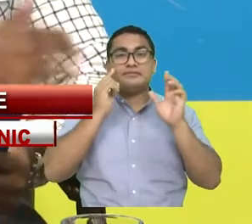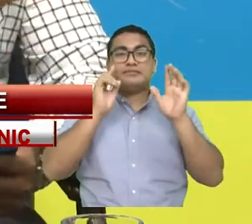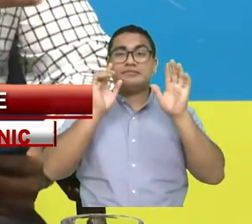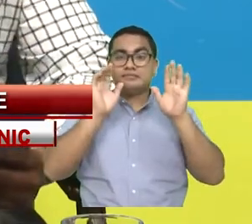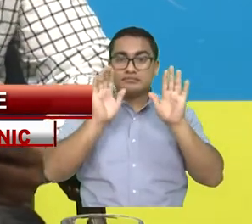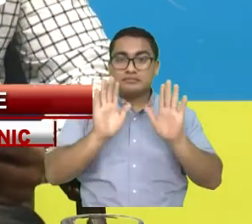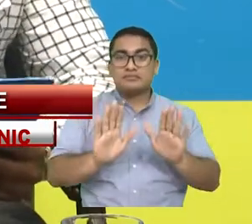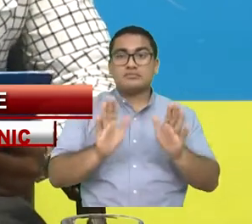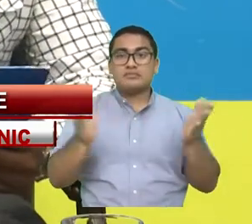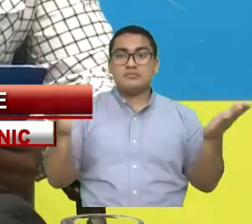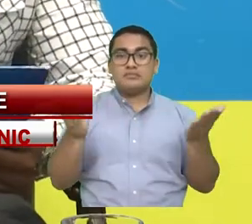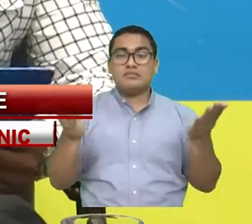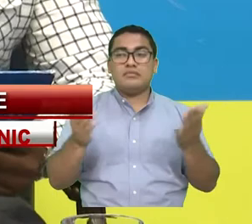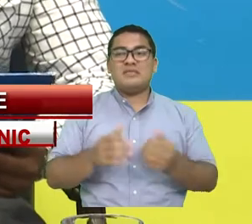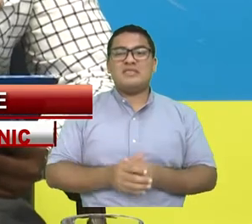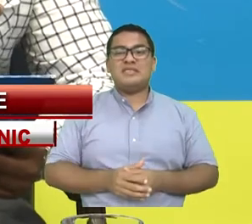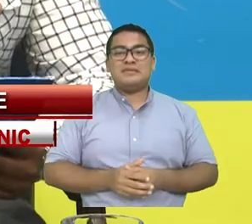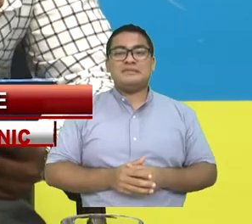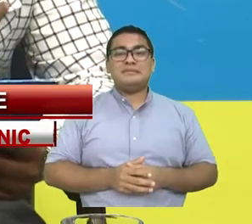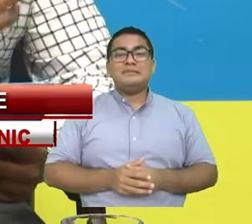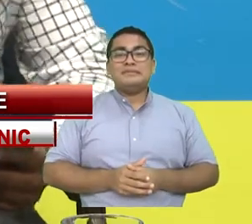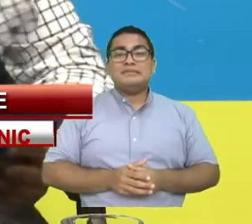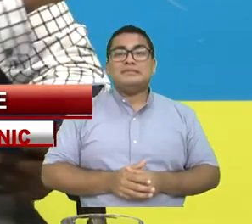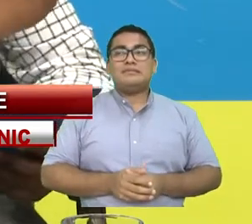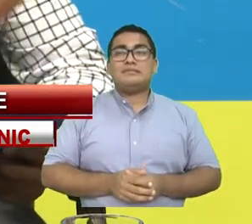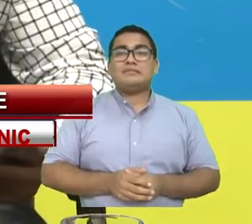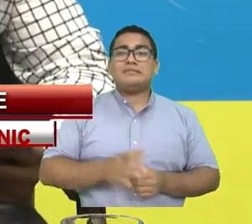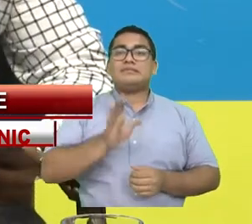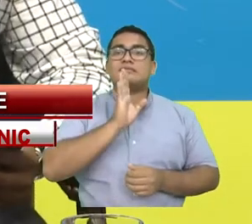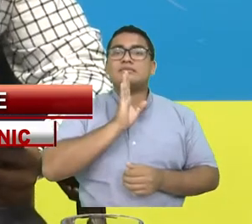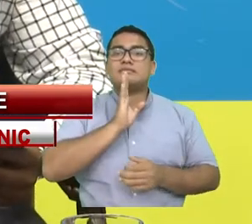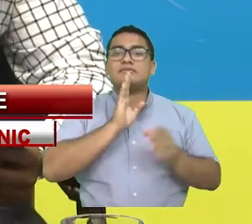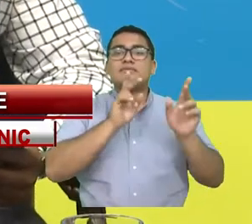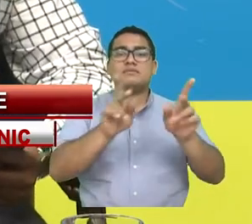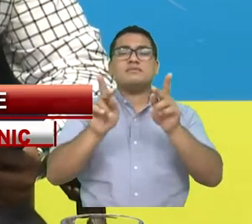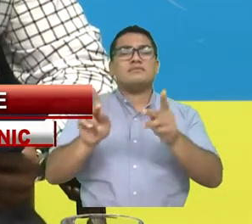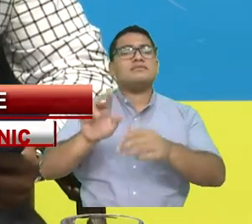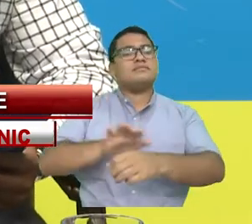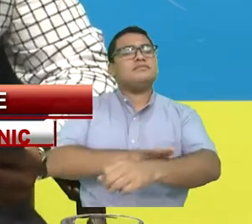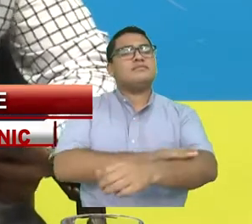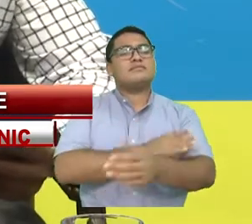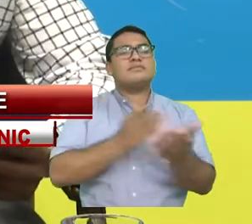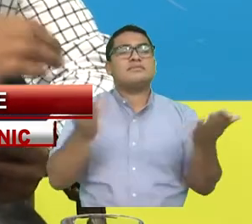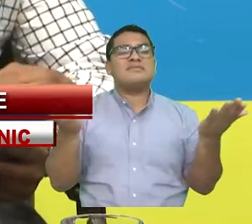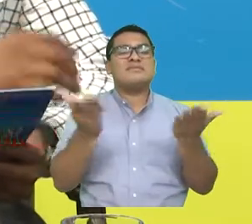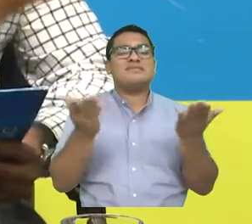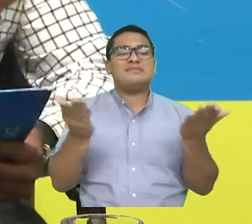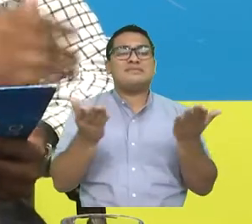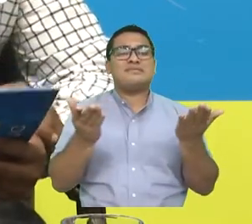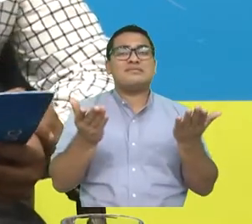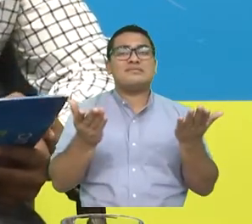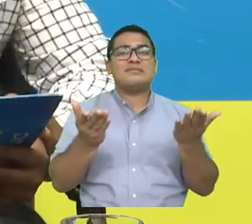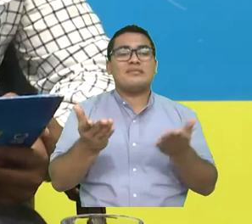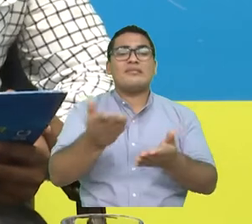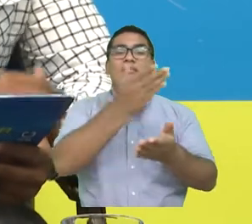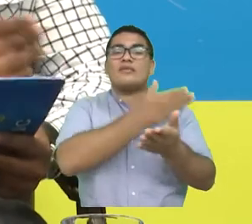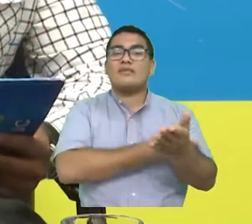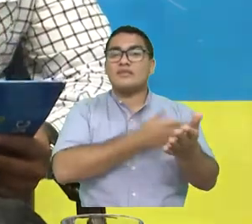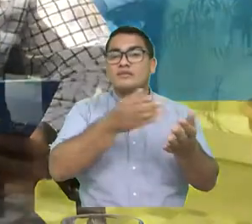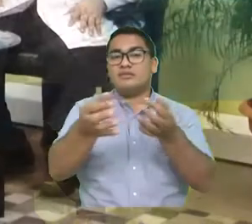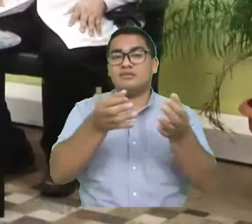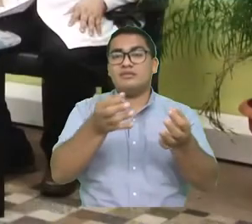proceso de metabolismo. Hablemos de los síntomas, doctor. Ya hablábamos un poquito de los síntomas en la primera parte del